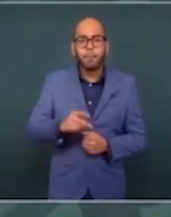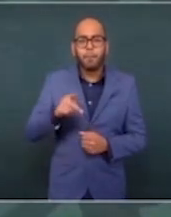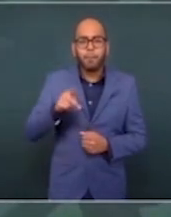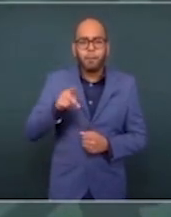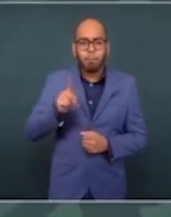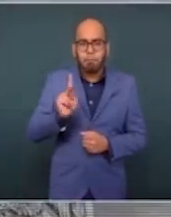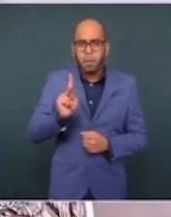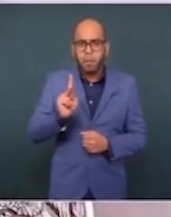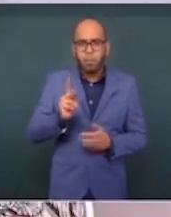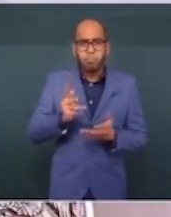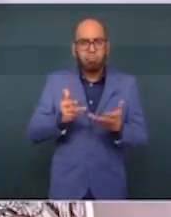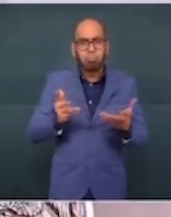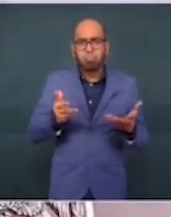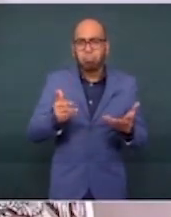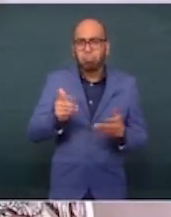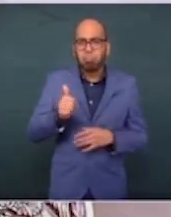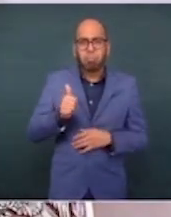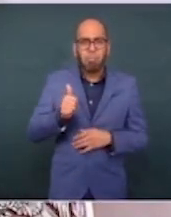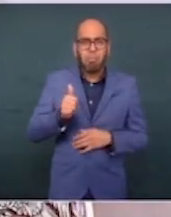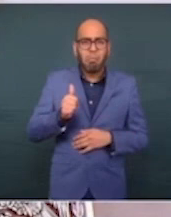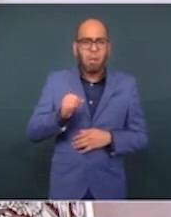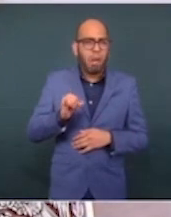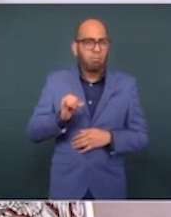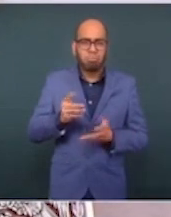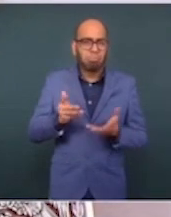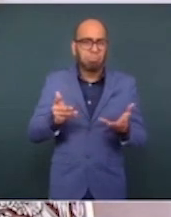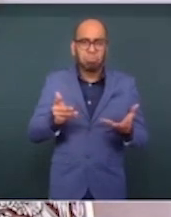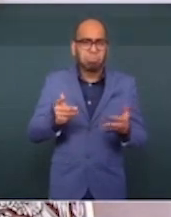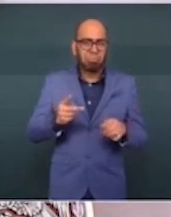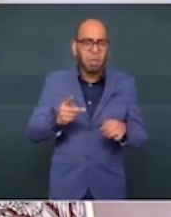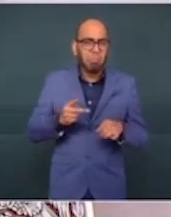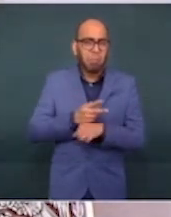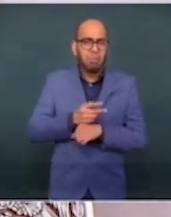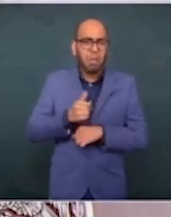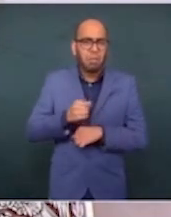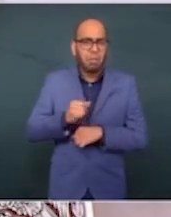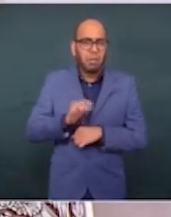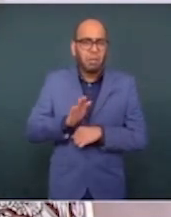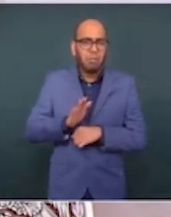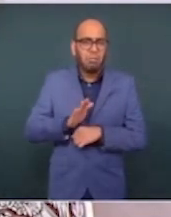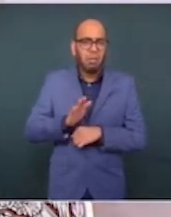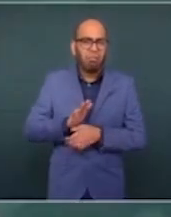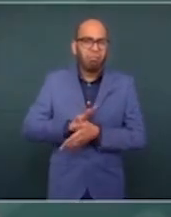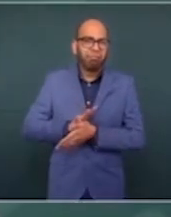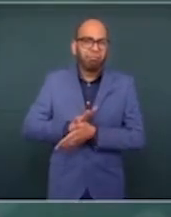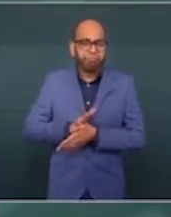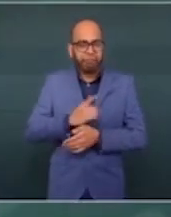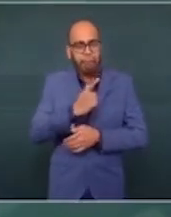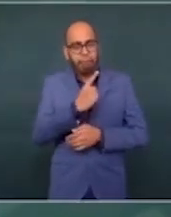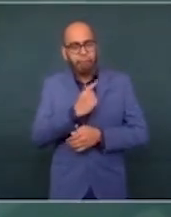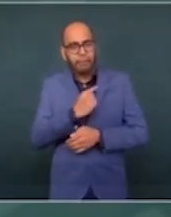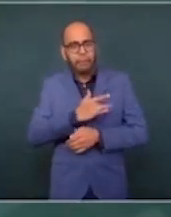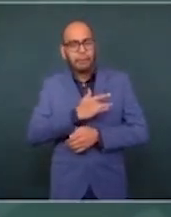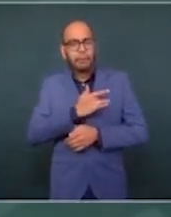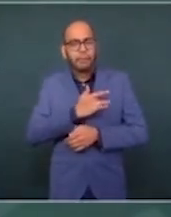cuotas que se tienen que pagar, a veces hasta de humillación, cuando